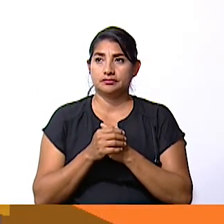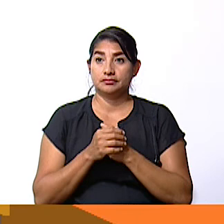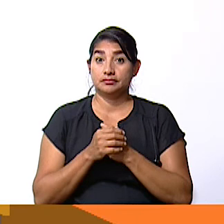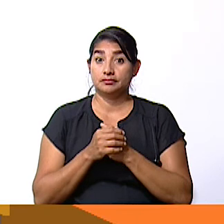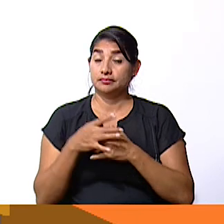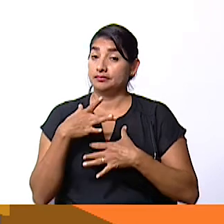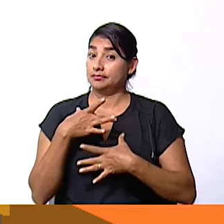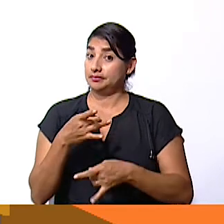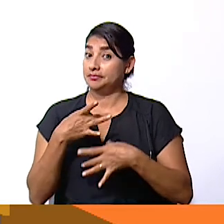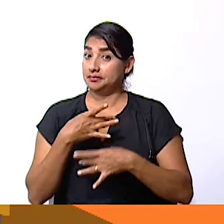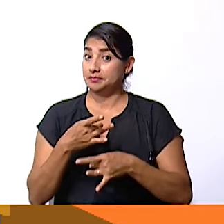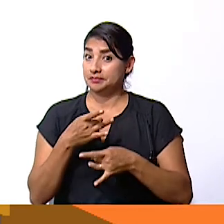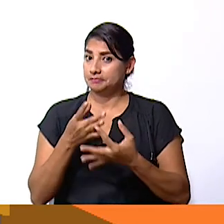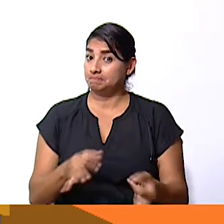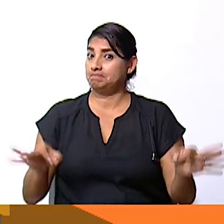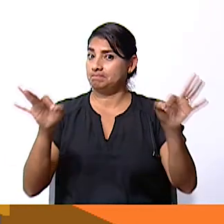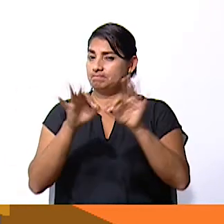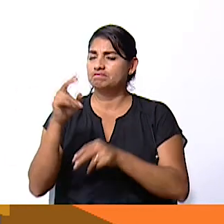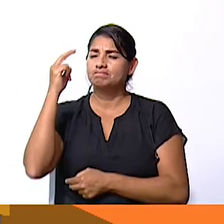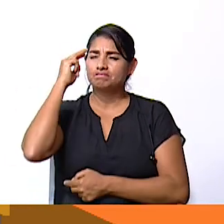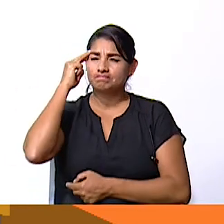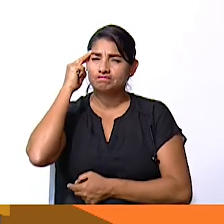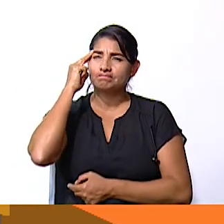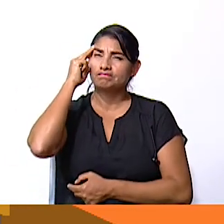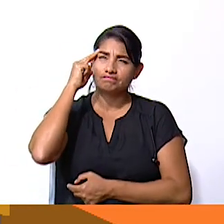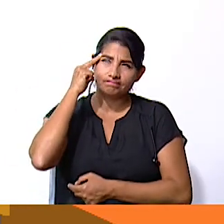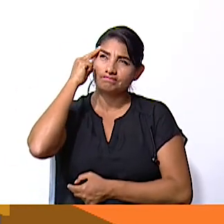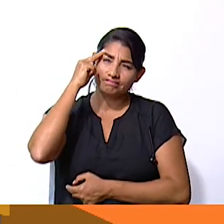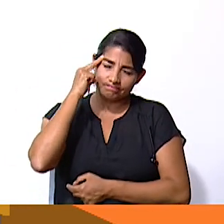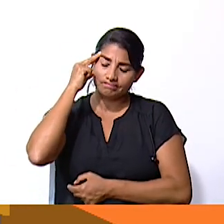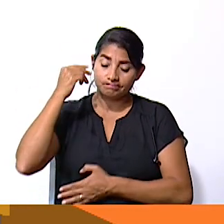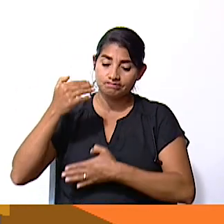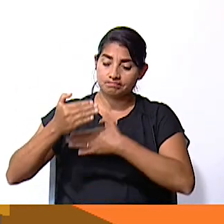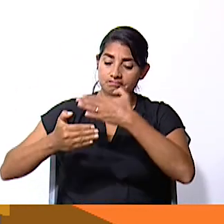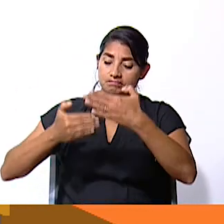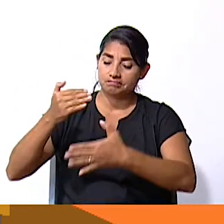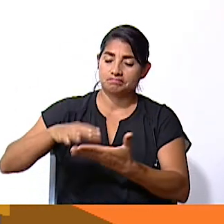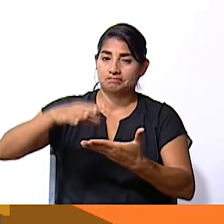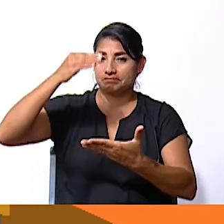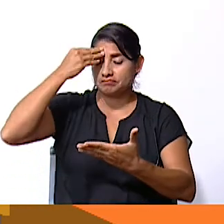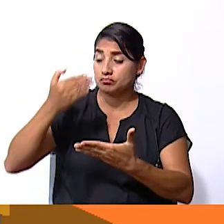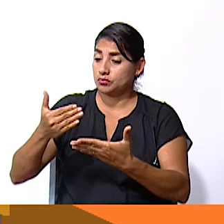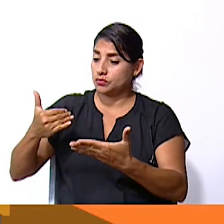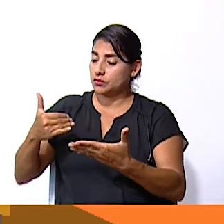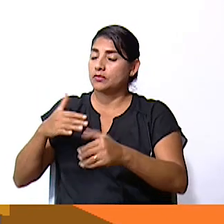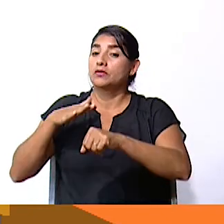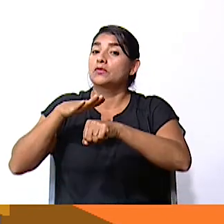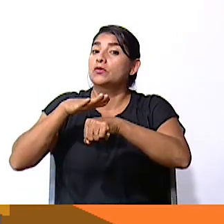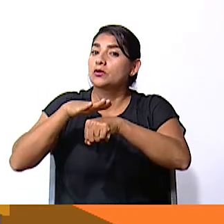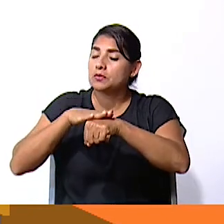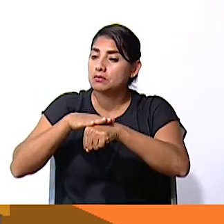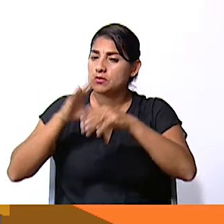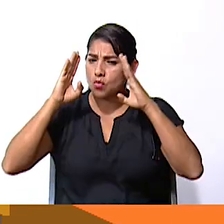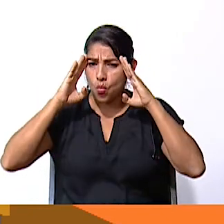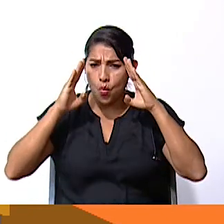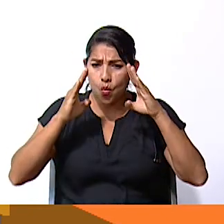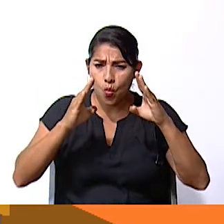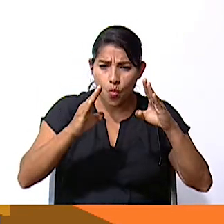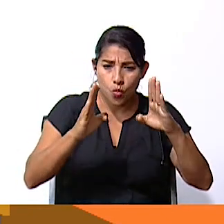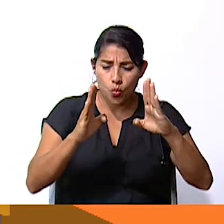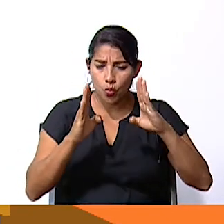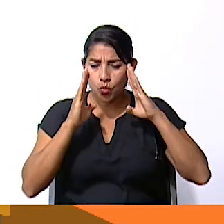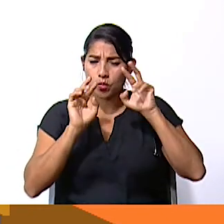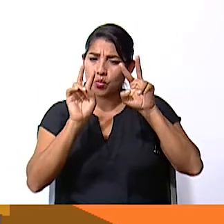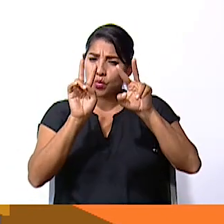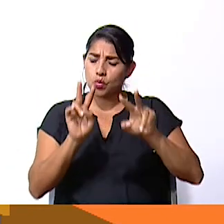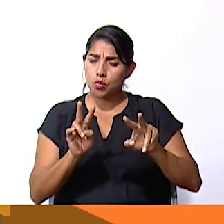Qué importante es reflexionar sobre este proceso que hemos llevado a cabo. ¿Por qué? Porque nos permite enfocarnos y nos permite